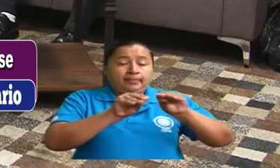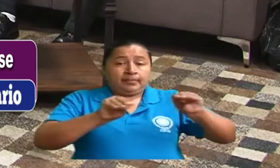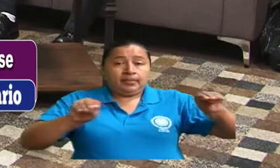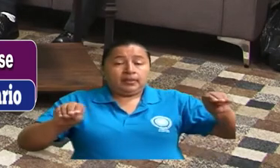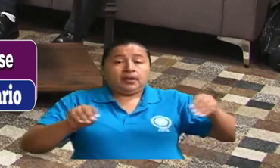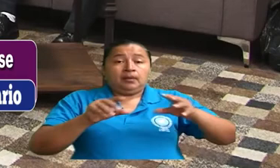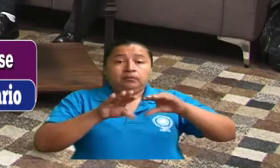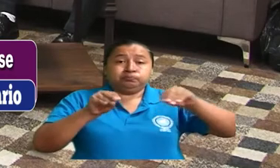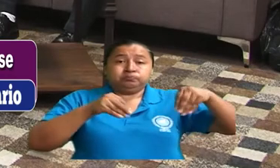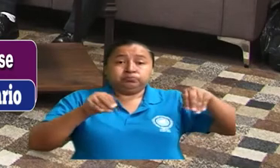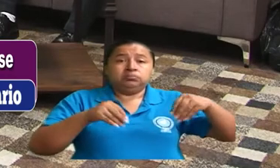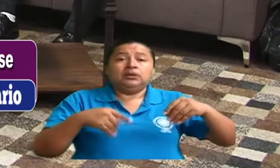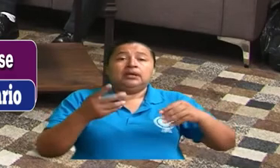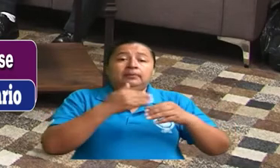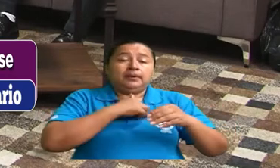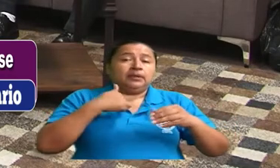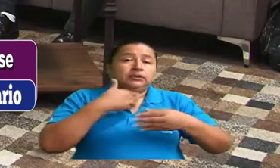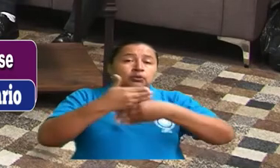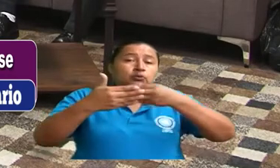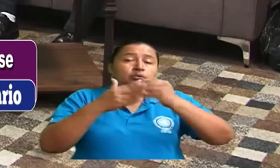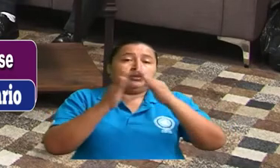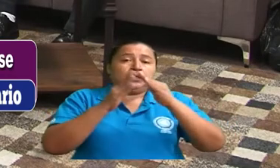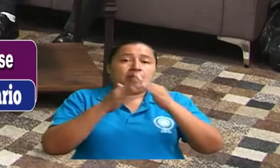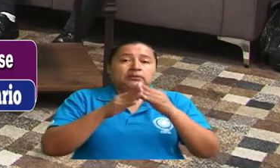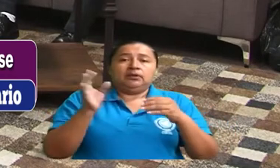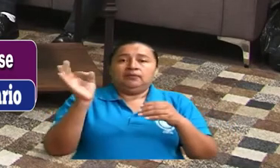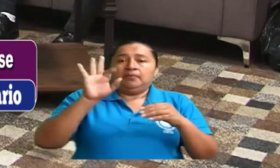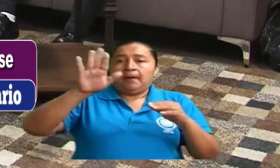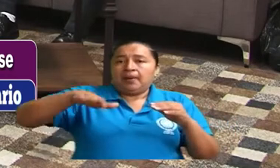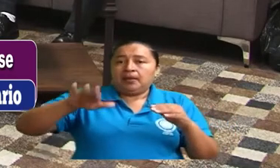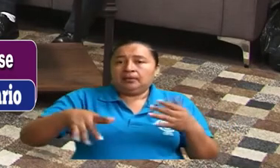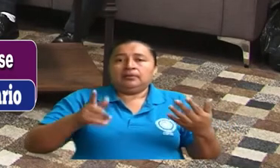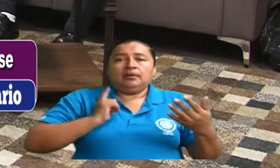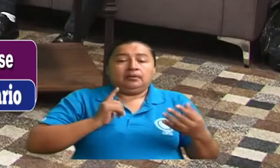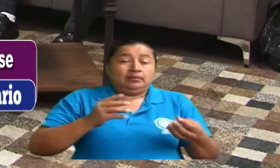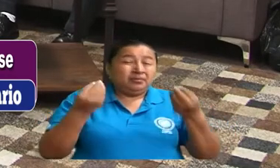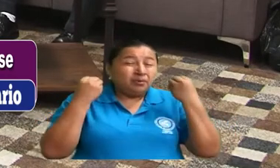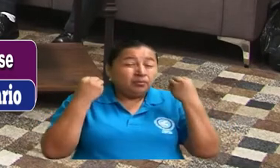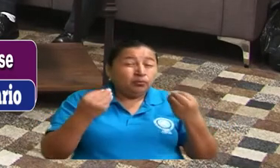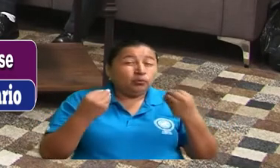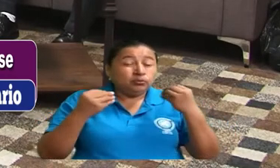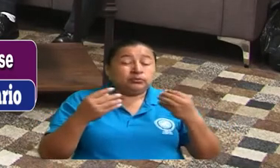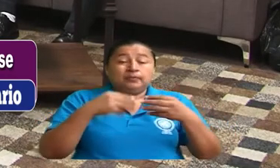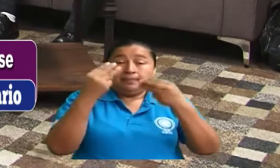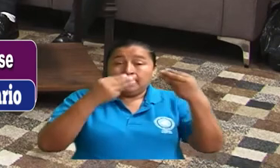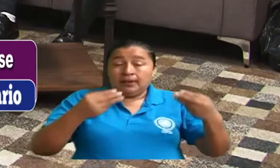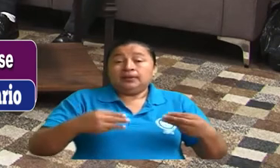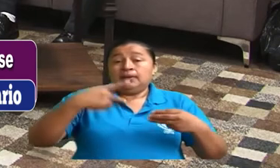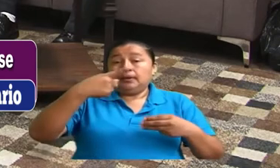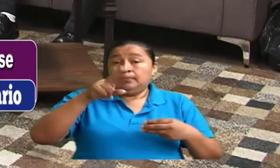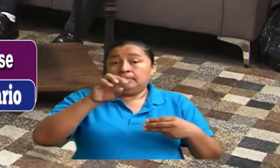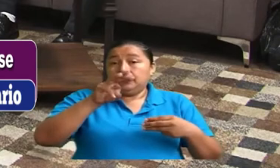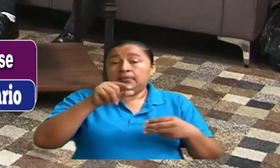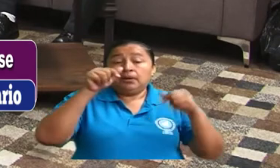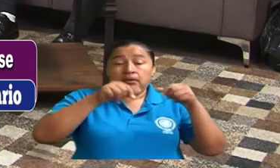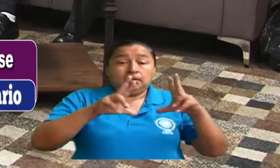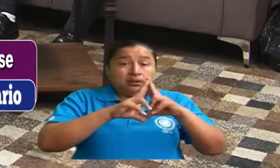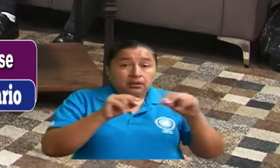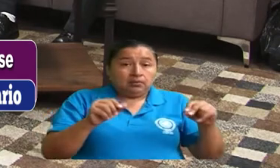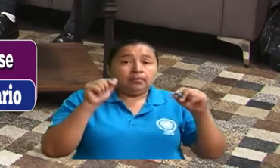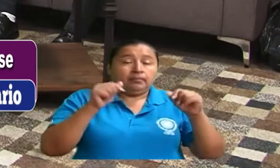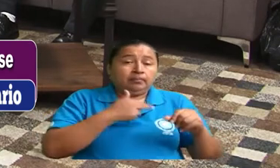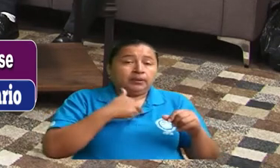viviendas de carácter social. Okay. ¿Ya? Y eso, pues tenemos suficiente materia prima, ¿verdad?, en nuestro país